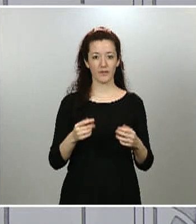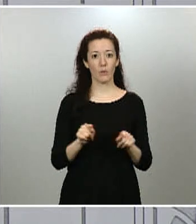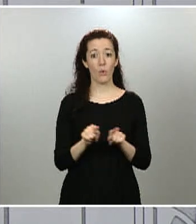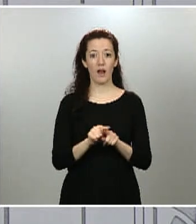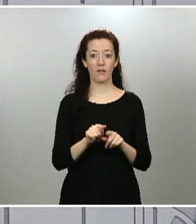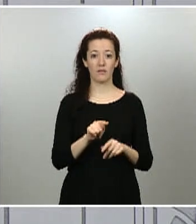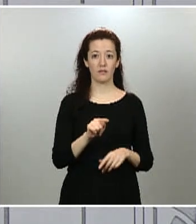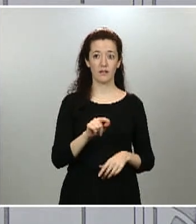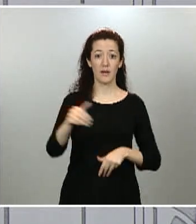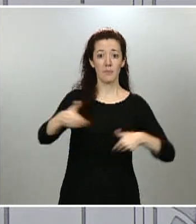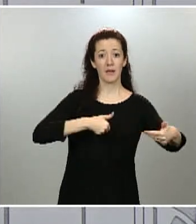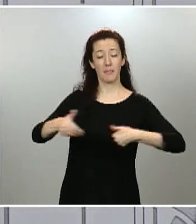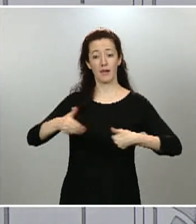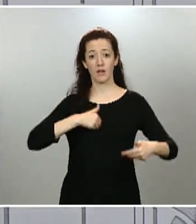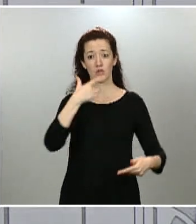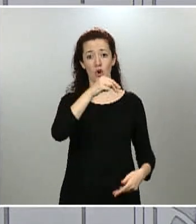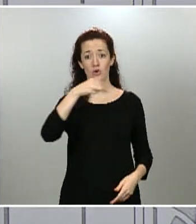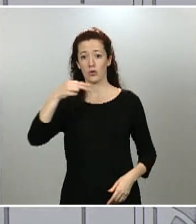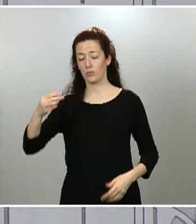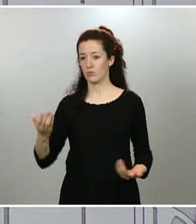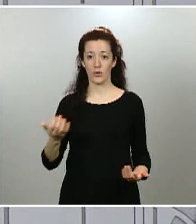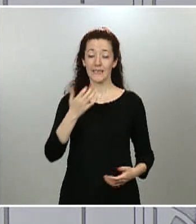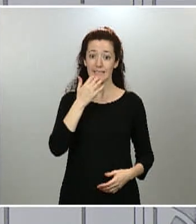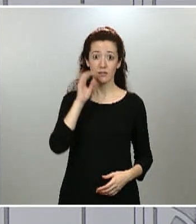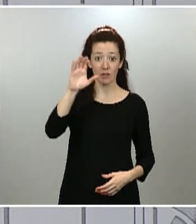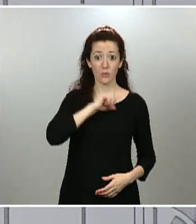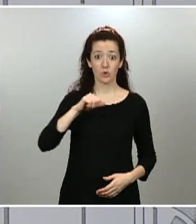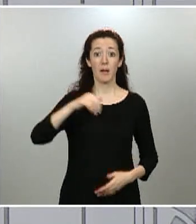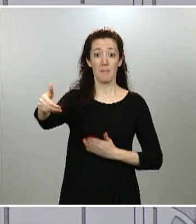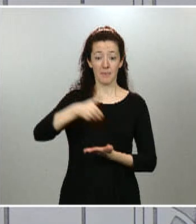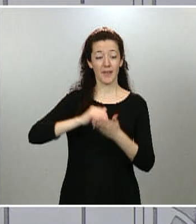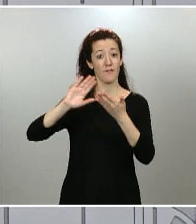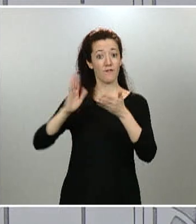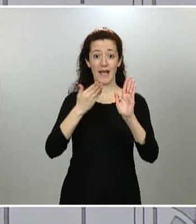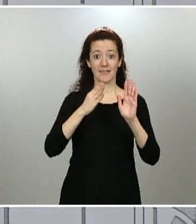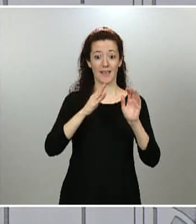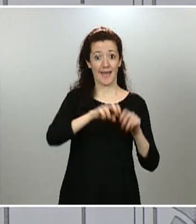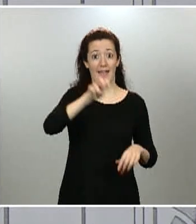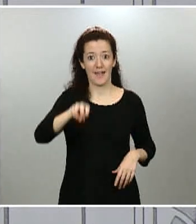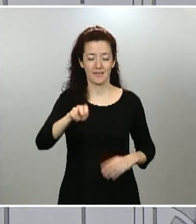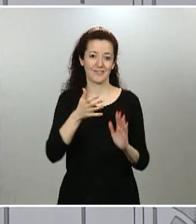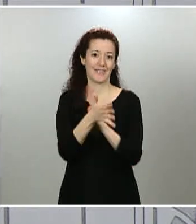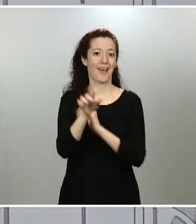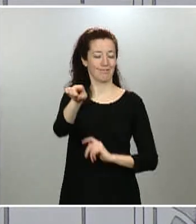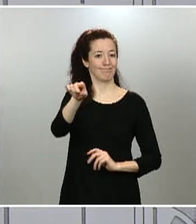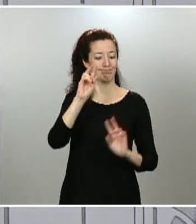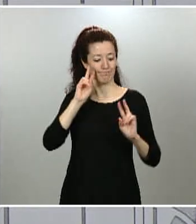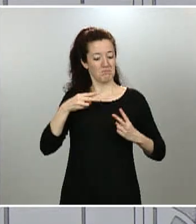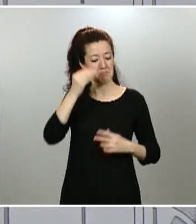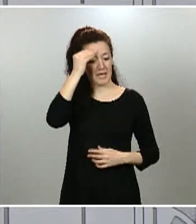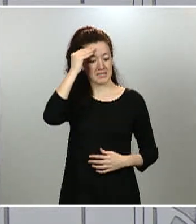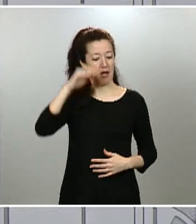se está en condiciones realmente de pasar de fase. No les puedo decir todavía si el informe técnico será favorable o negado o